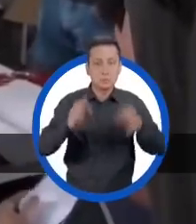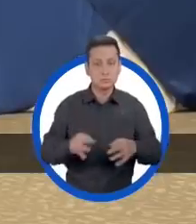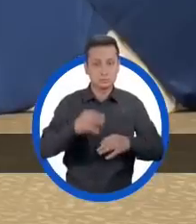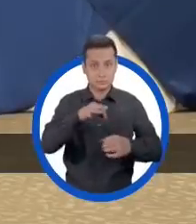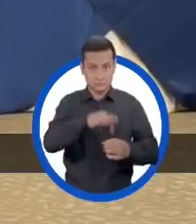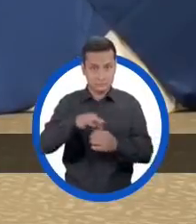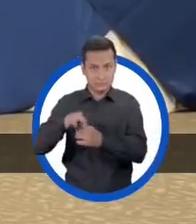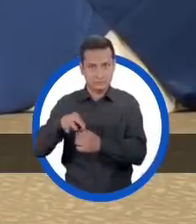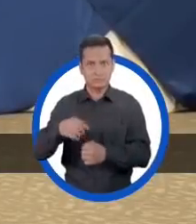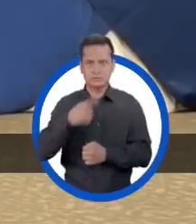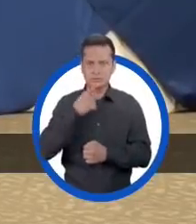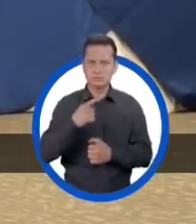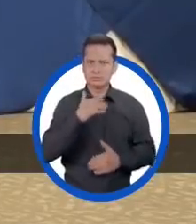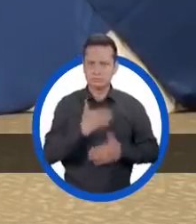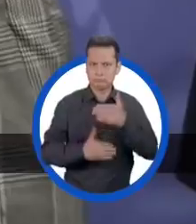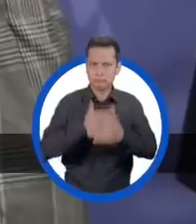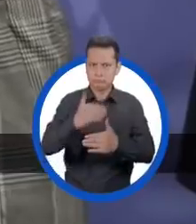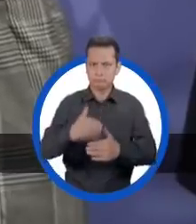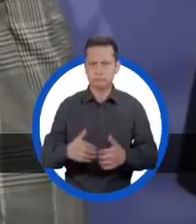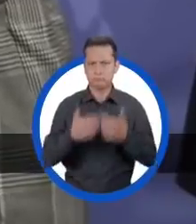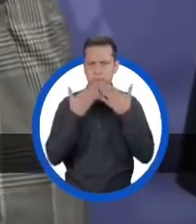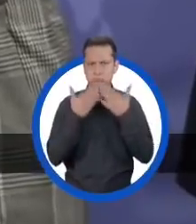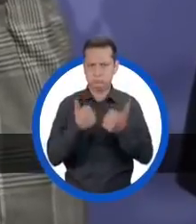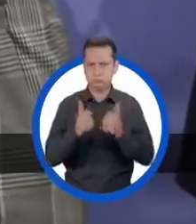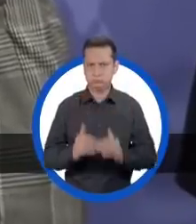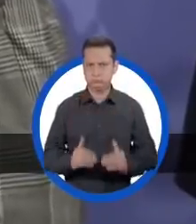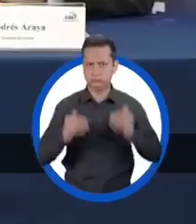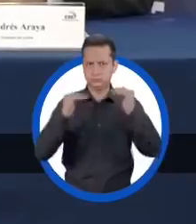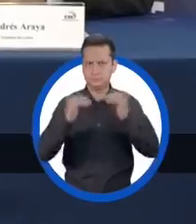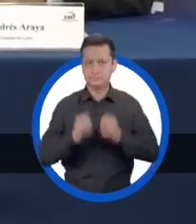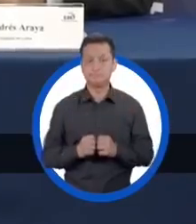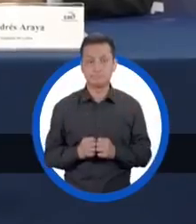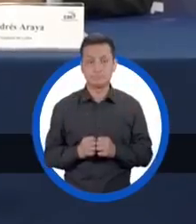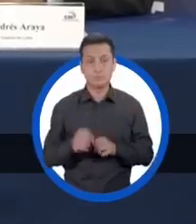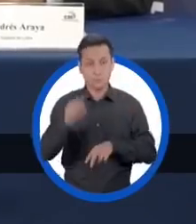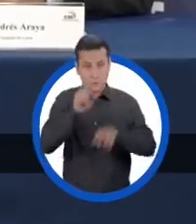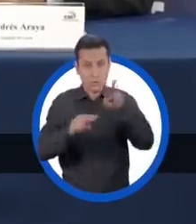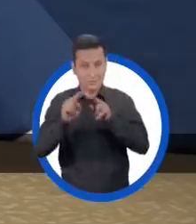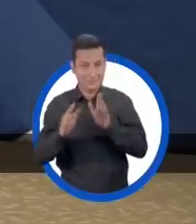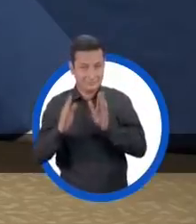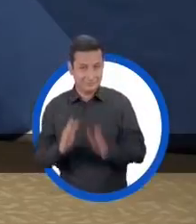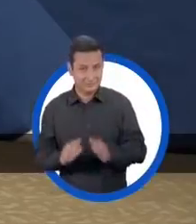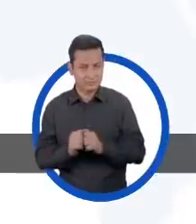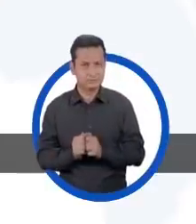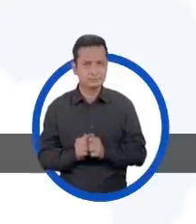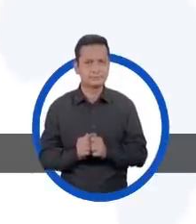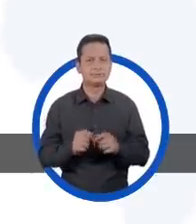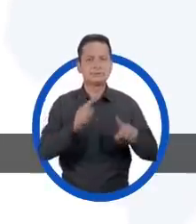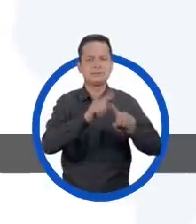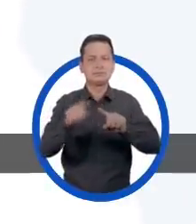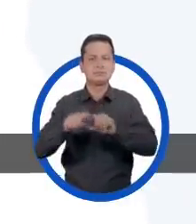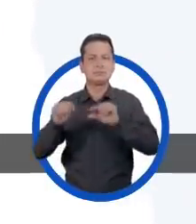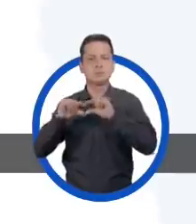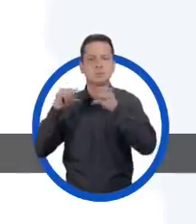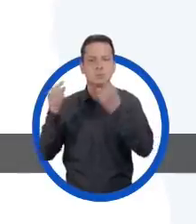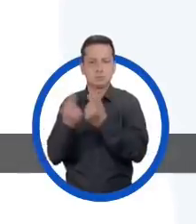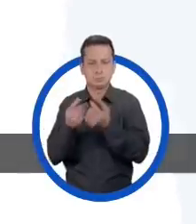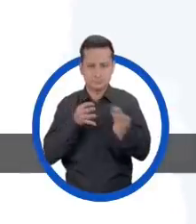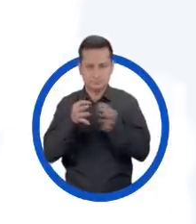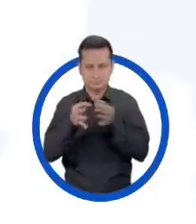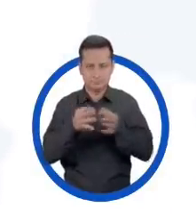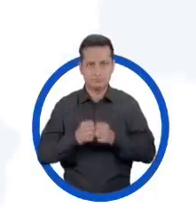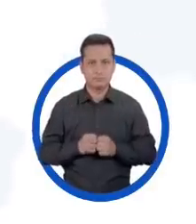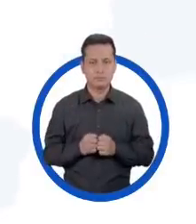votación calificaron a este proceso como exitoso. Estos observadores representaron a los siguientes organismos y